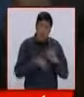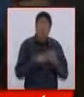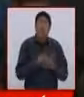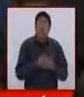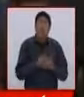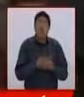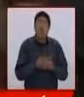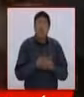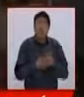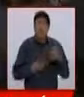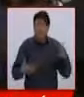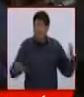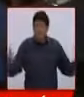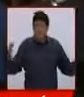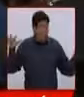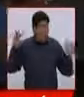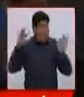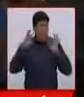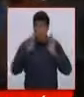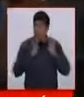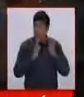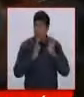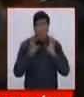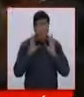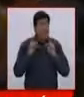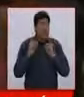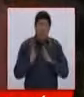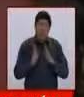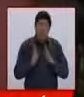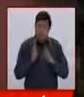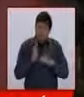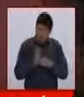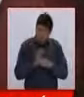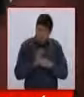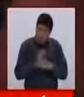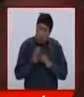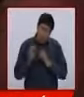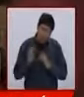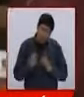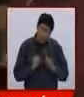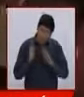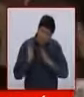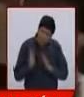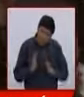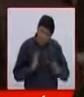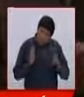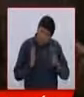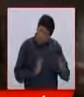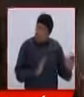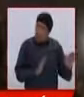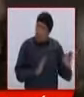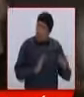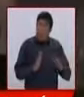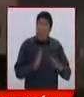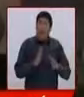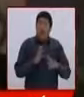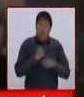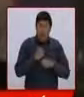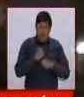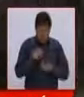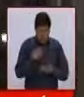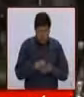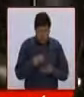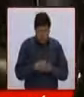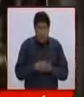esto era un alboroto no había un orden y poco a poco se están organizando todas estas personas para recibir el dinero